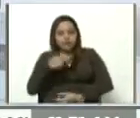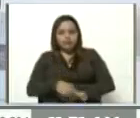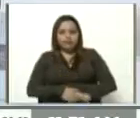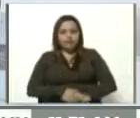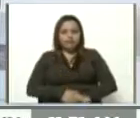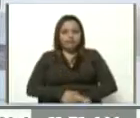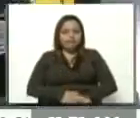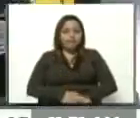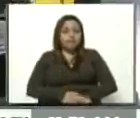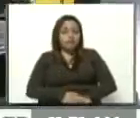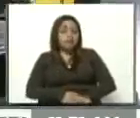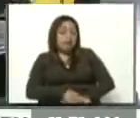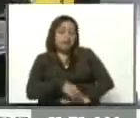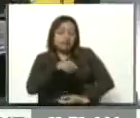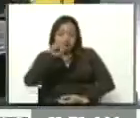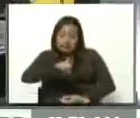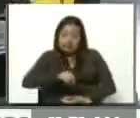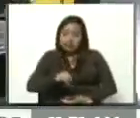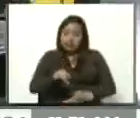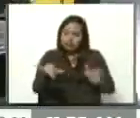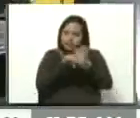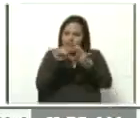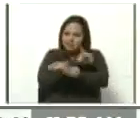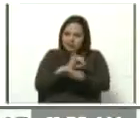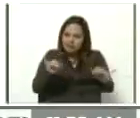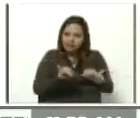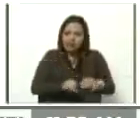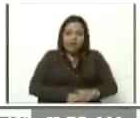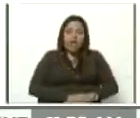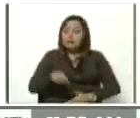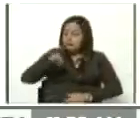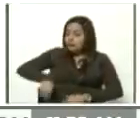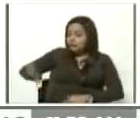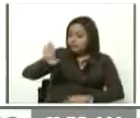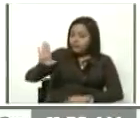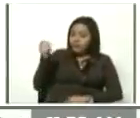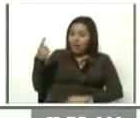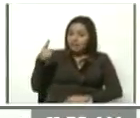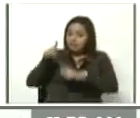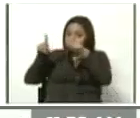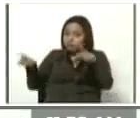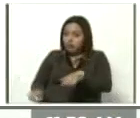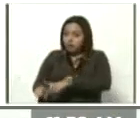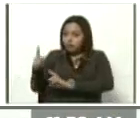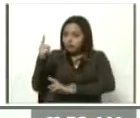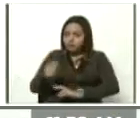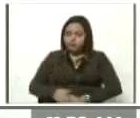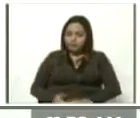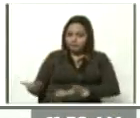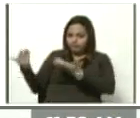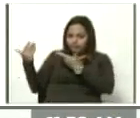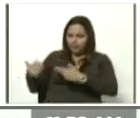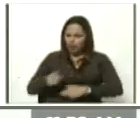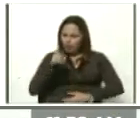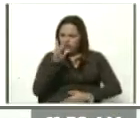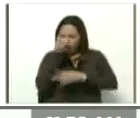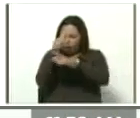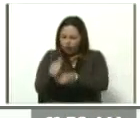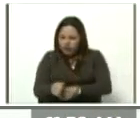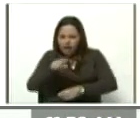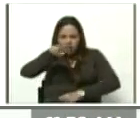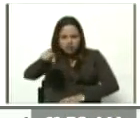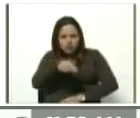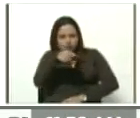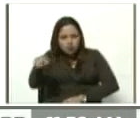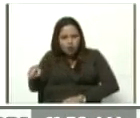una última lámina. Este es muy interesante, fíjense, ahí se las presentamos. Allí tiene. ¿Usted confía o no confía en que el presidente Maduro pueda